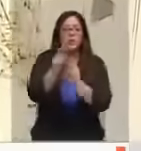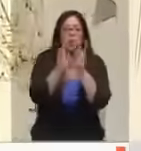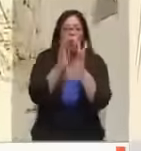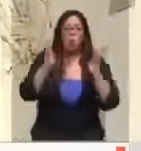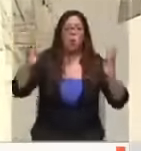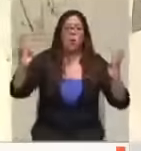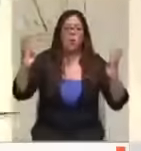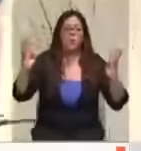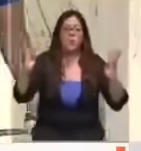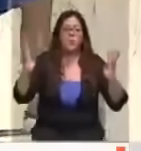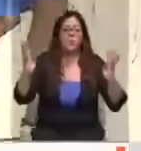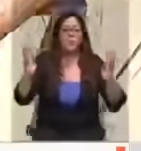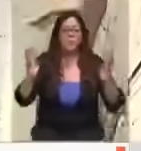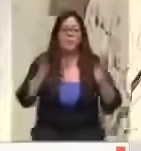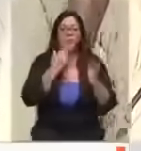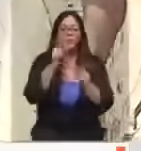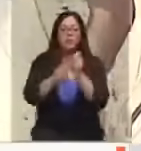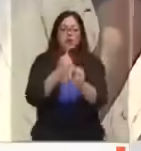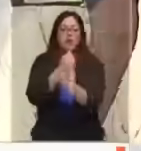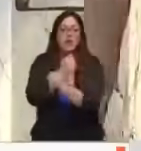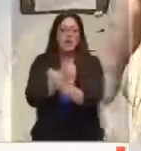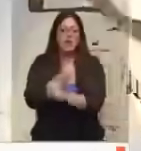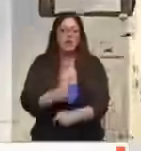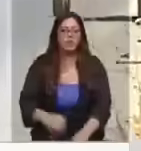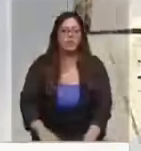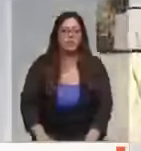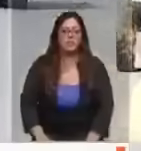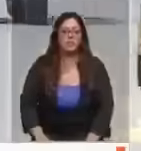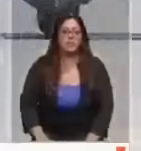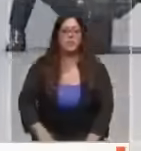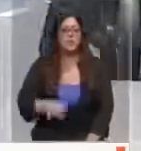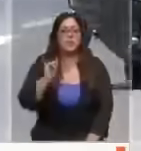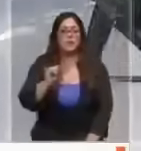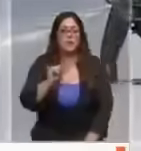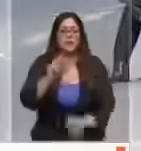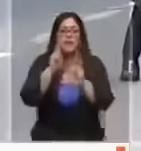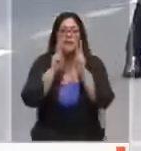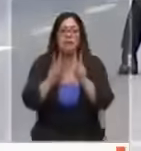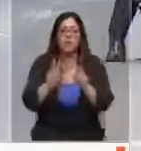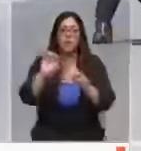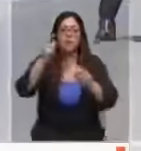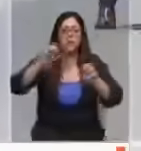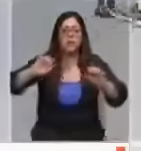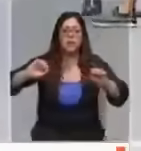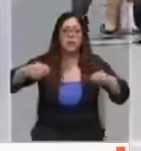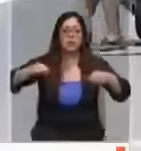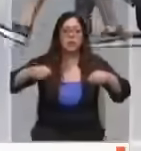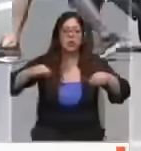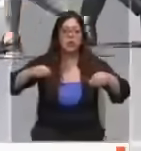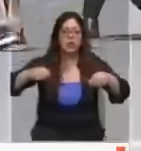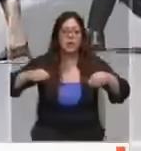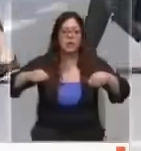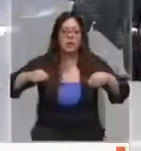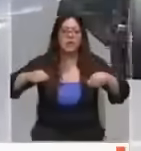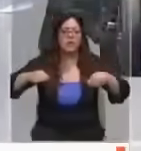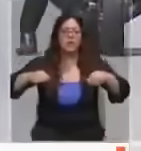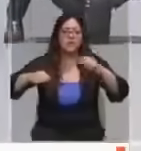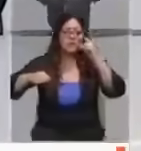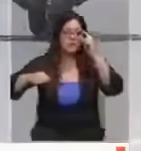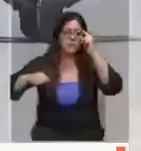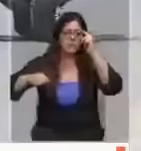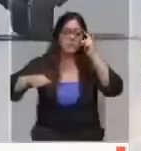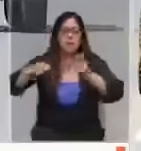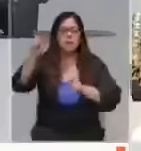estamos moviendo con carabineros también. Sí, en todo el trayecto, además. Vemos la primera motocicleta y ahora sí las personas se están alzando